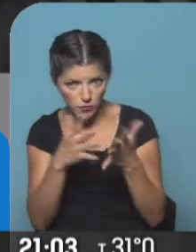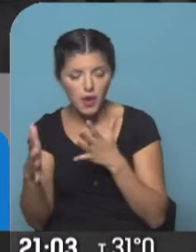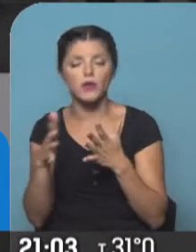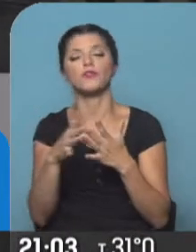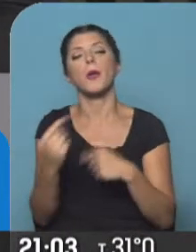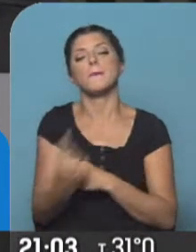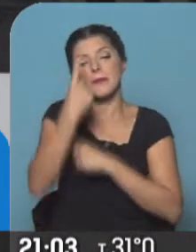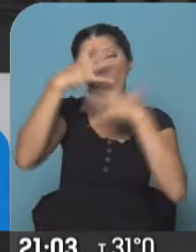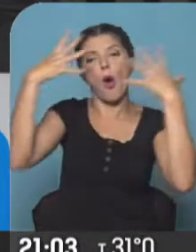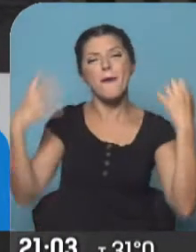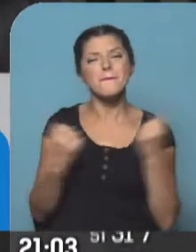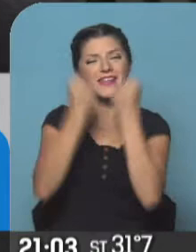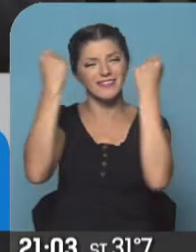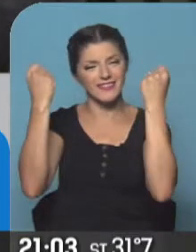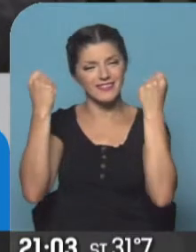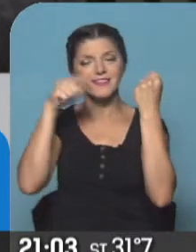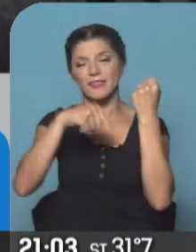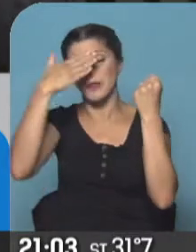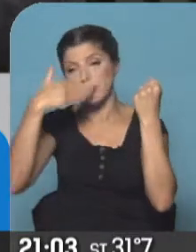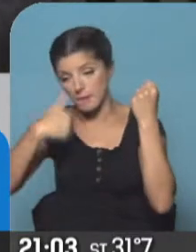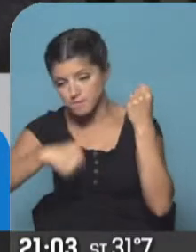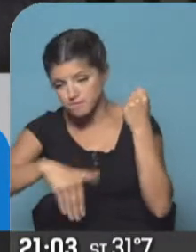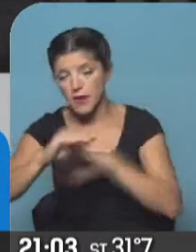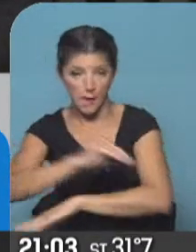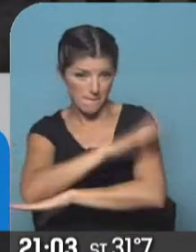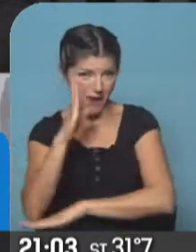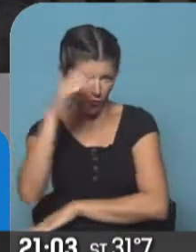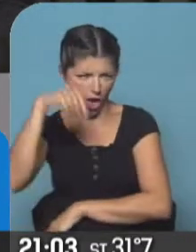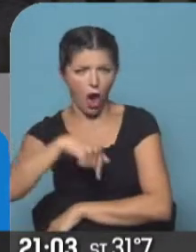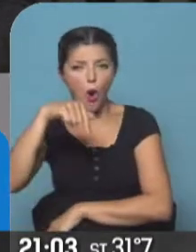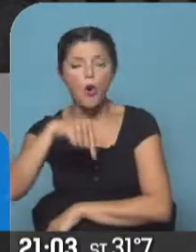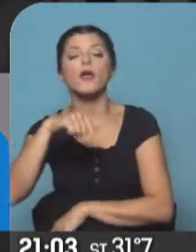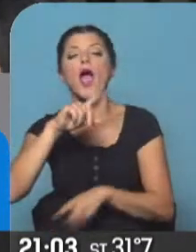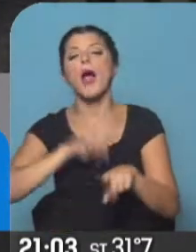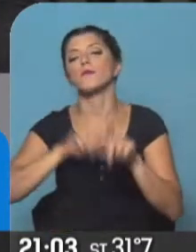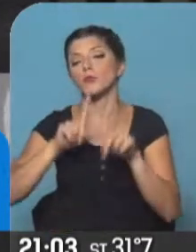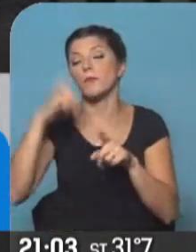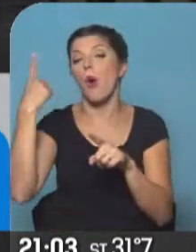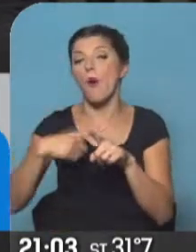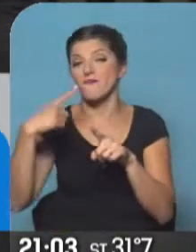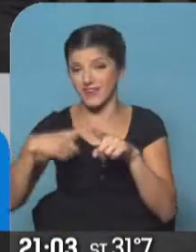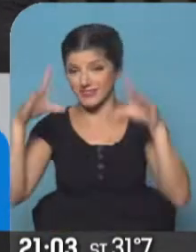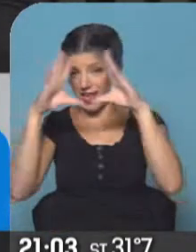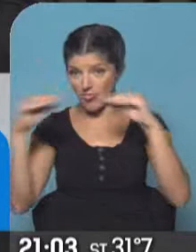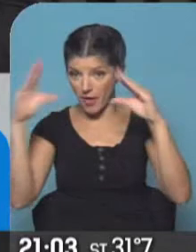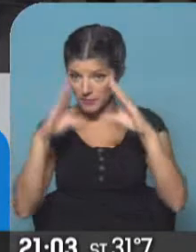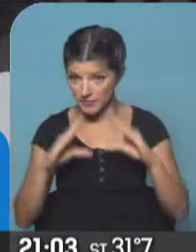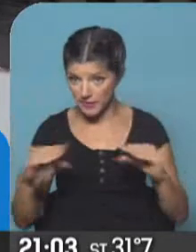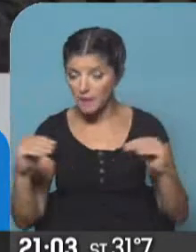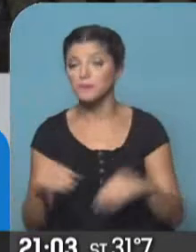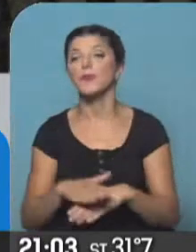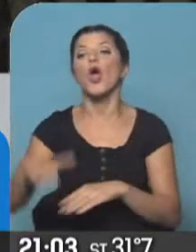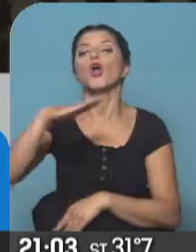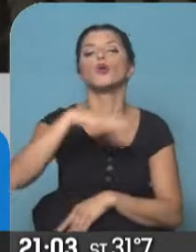horario del brindis estamos hablando de la madrugada de hoy mientras se festejaba la navidad aquí en el barrio villa